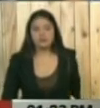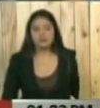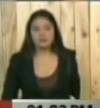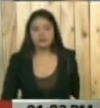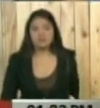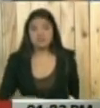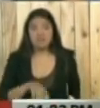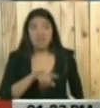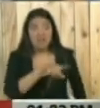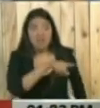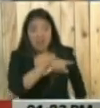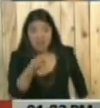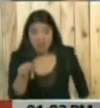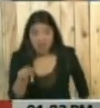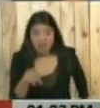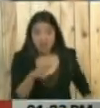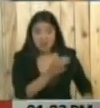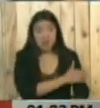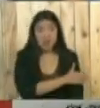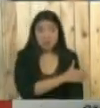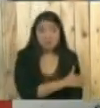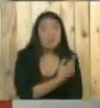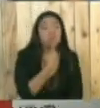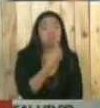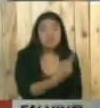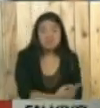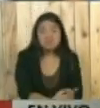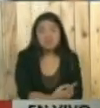Mientras ellos andan por ahí diciendo